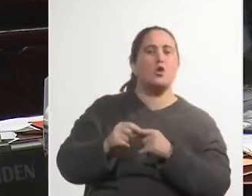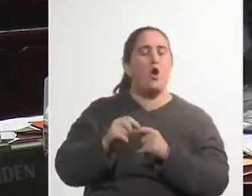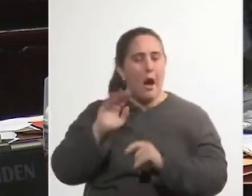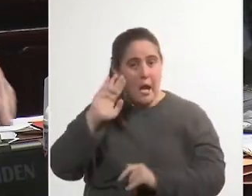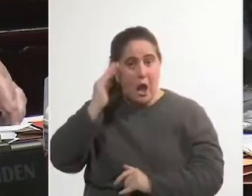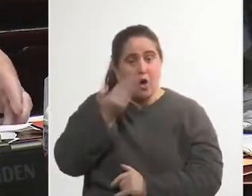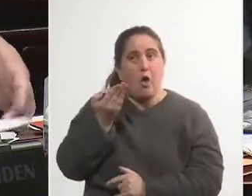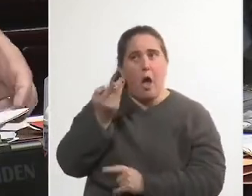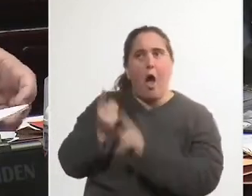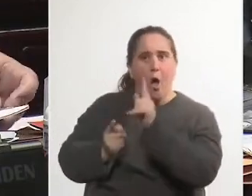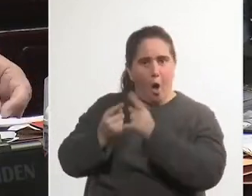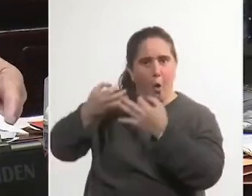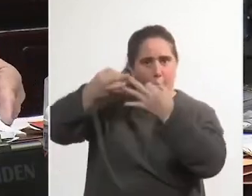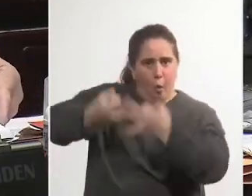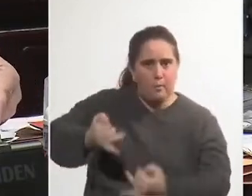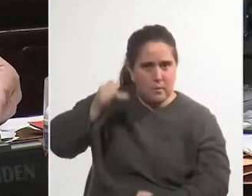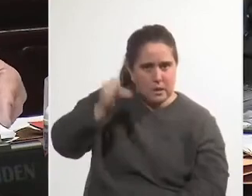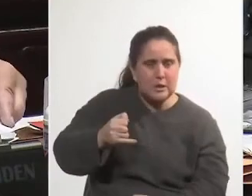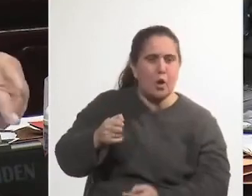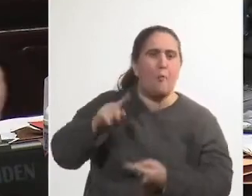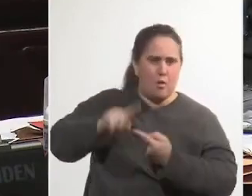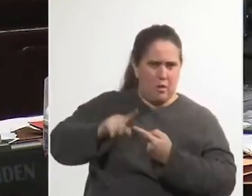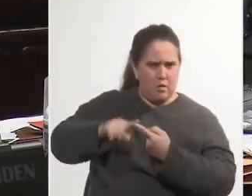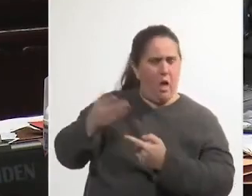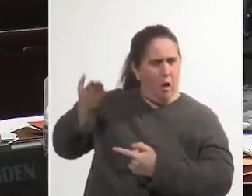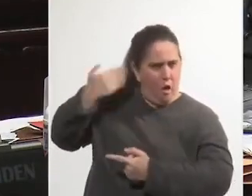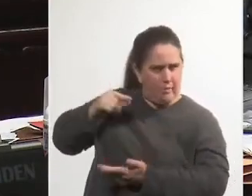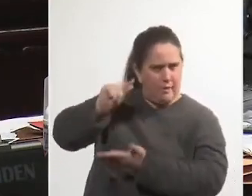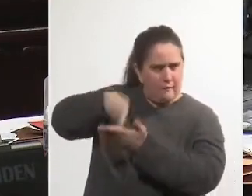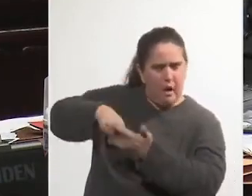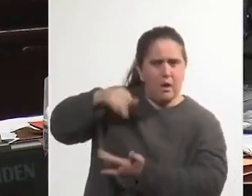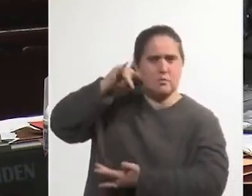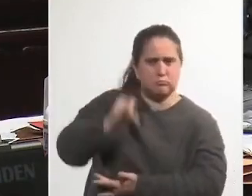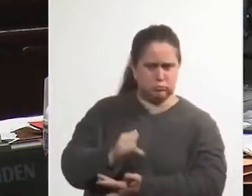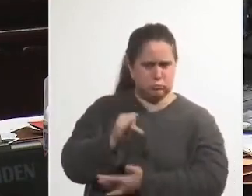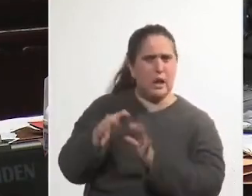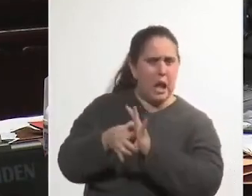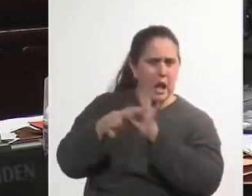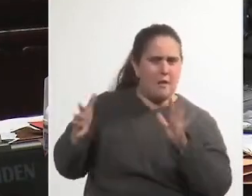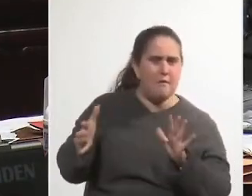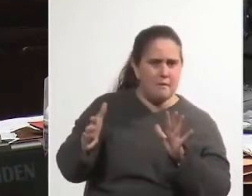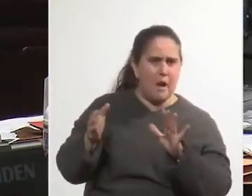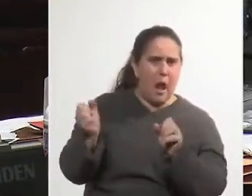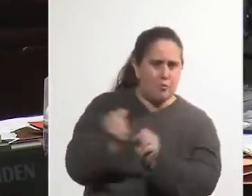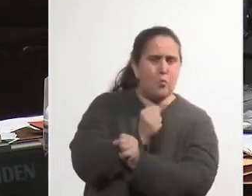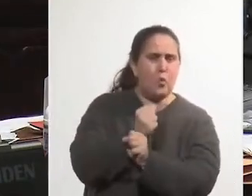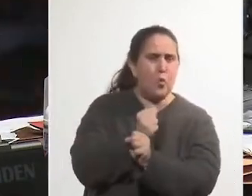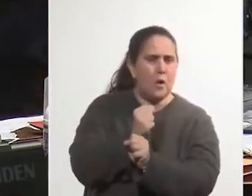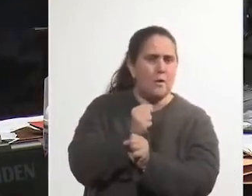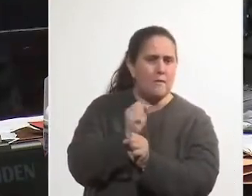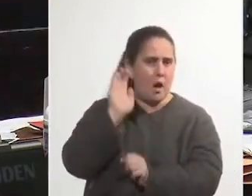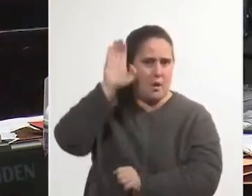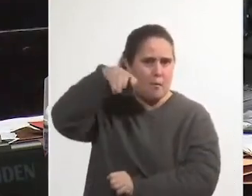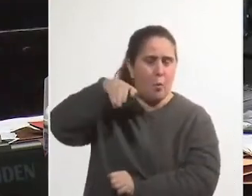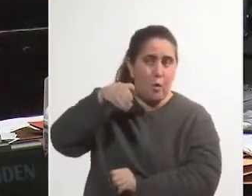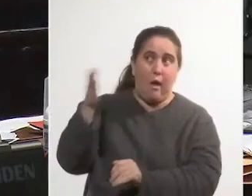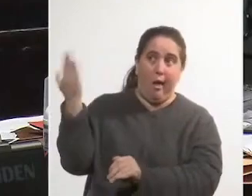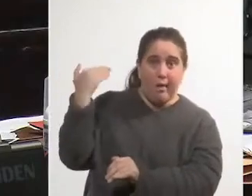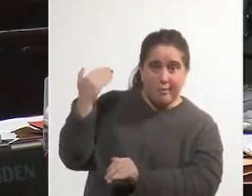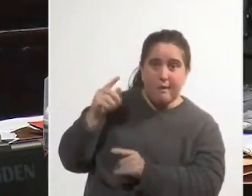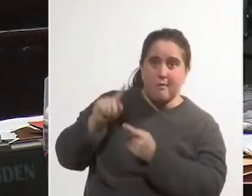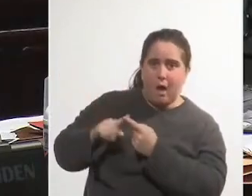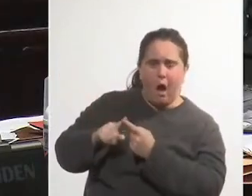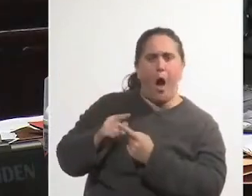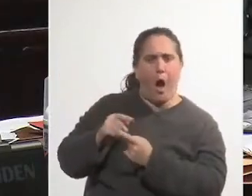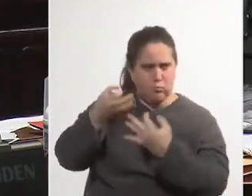que debemos cumplir con los tratados libremente aprobado por la República,